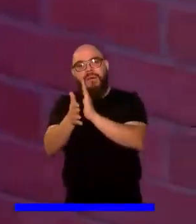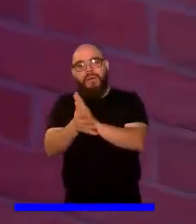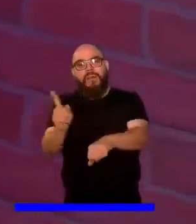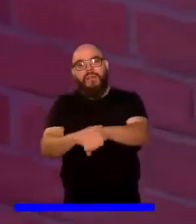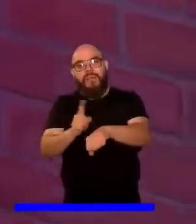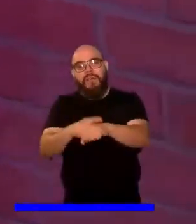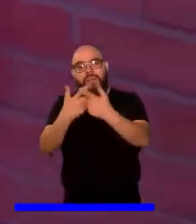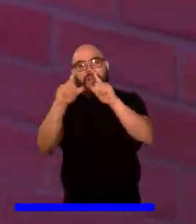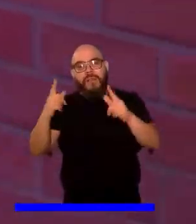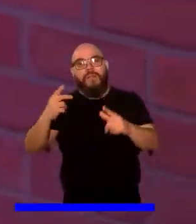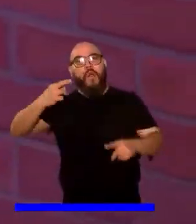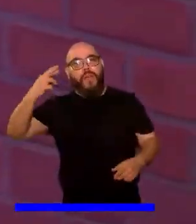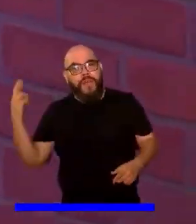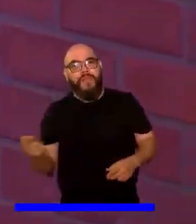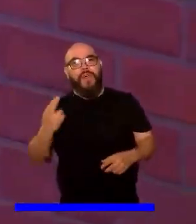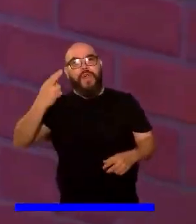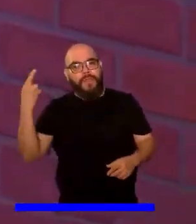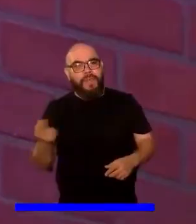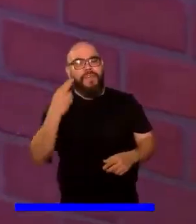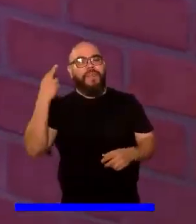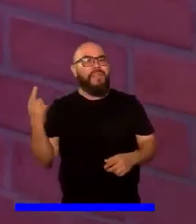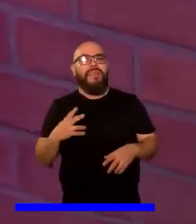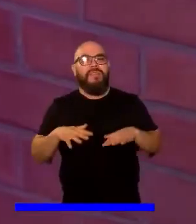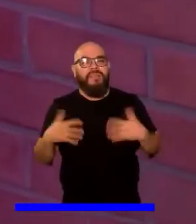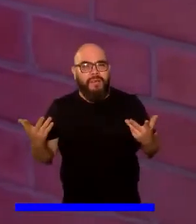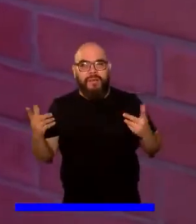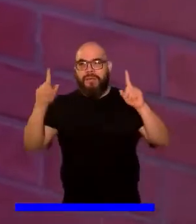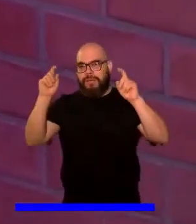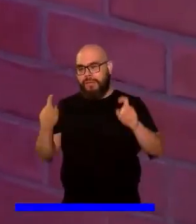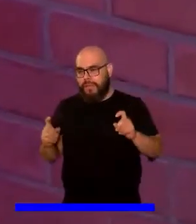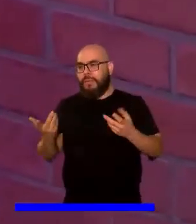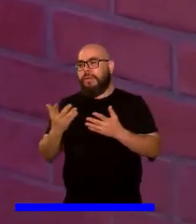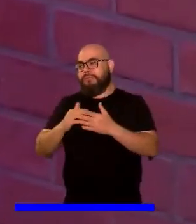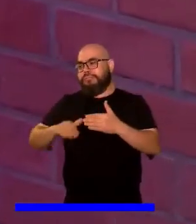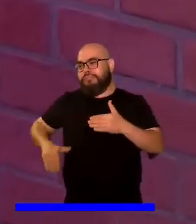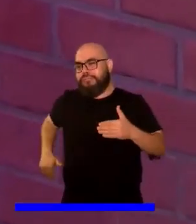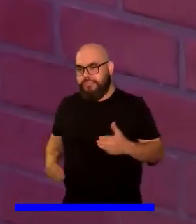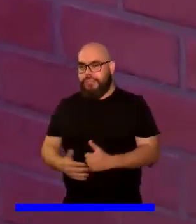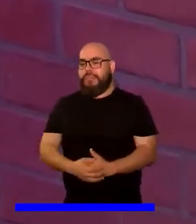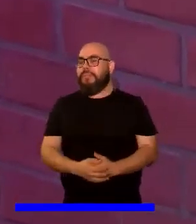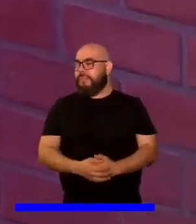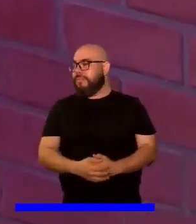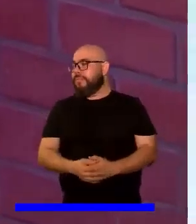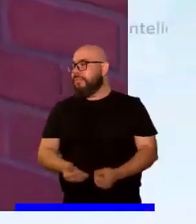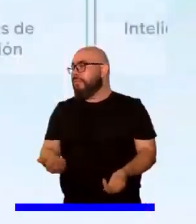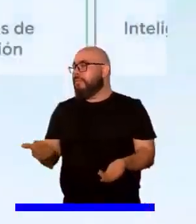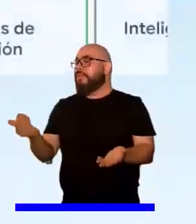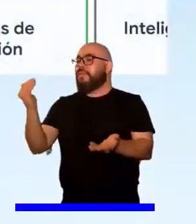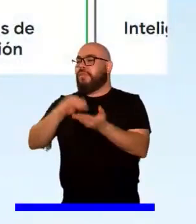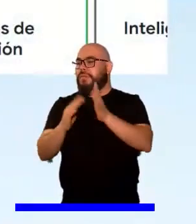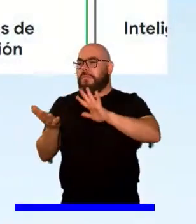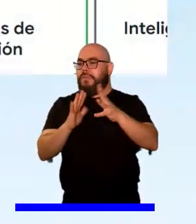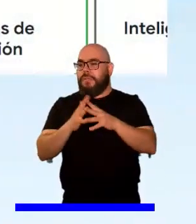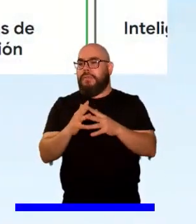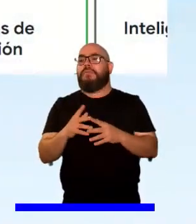hacer esa labor tan repetitiva manual, pues se quedan un poco relegadas. Vuelve a pasar lo mismo por allá a finales